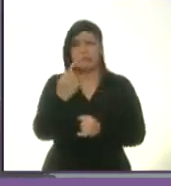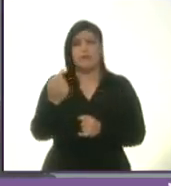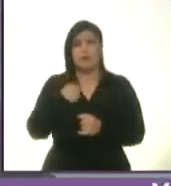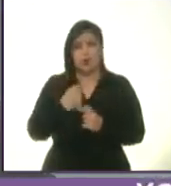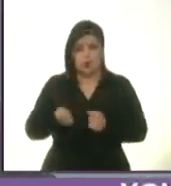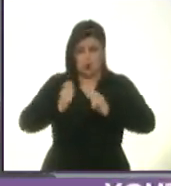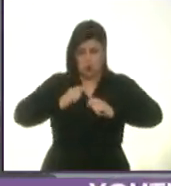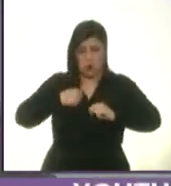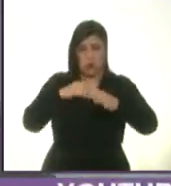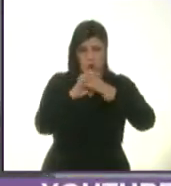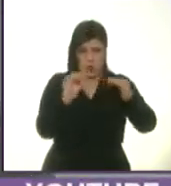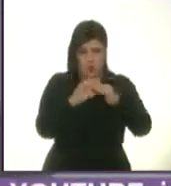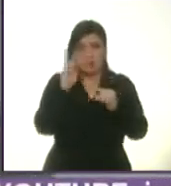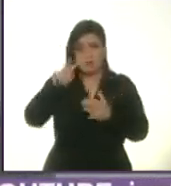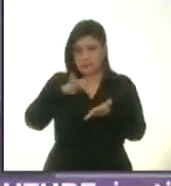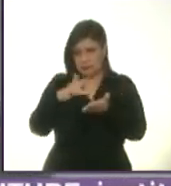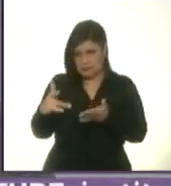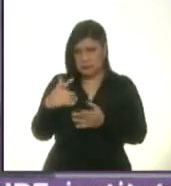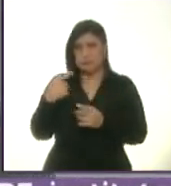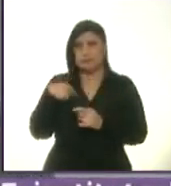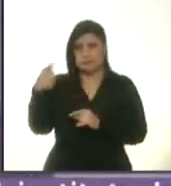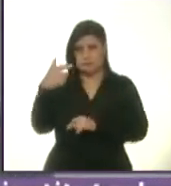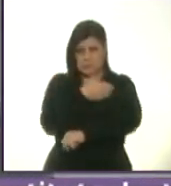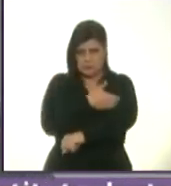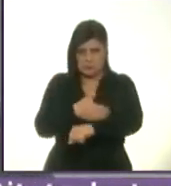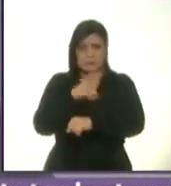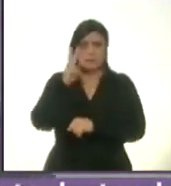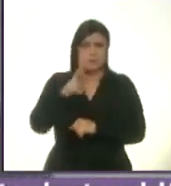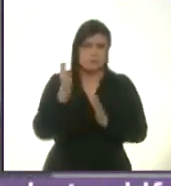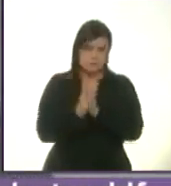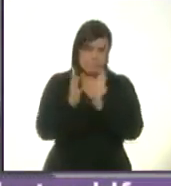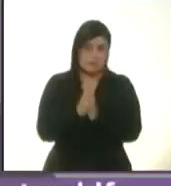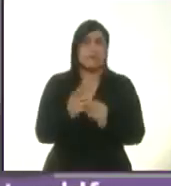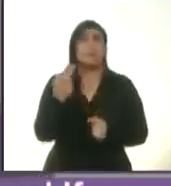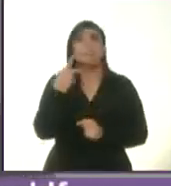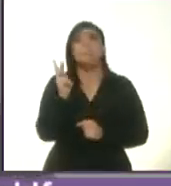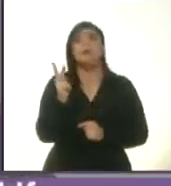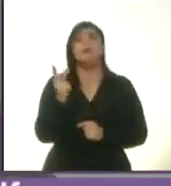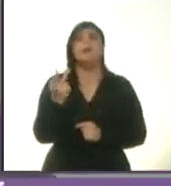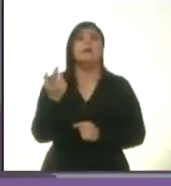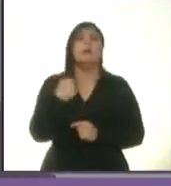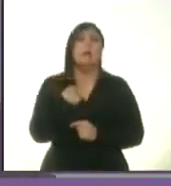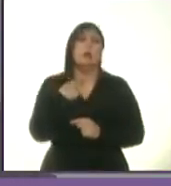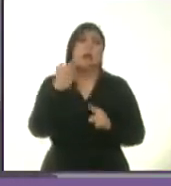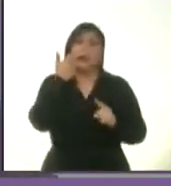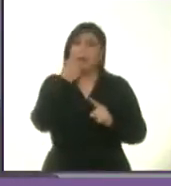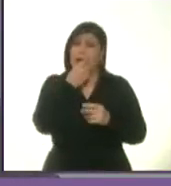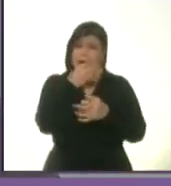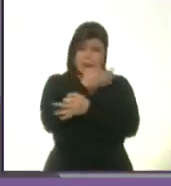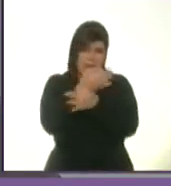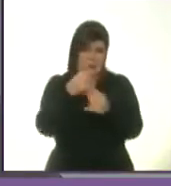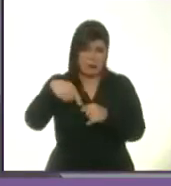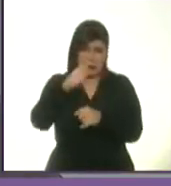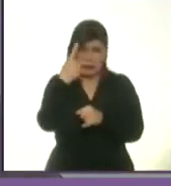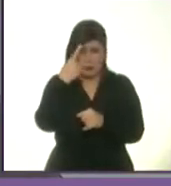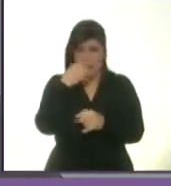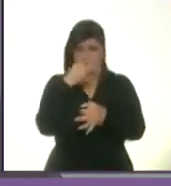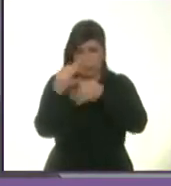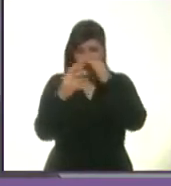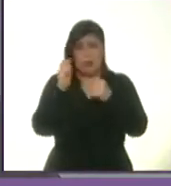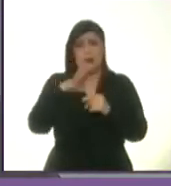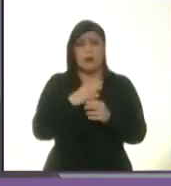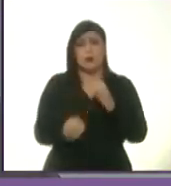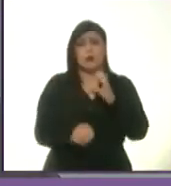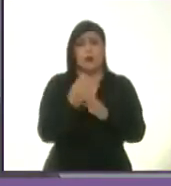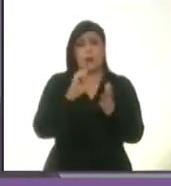y le agradezco mucho esta participación pero yo quiero decir hay una noticia para todos la nueva constitución